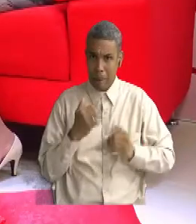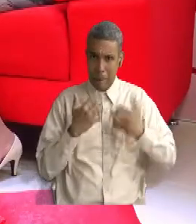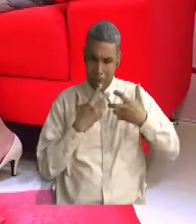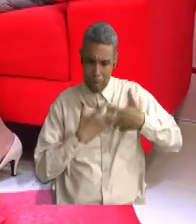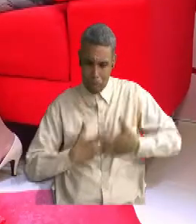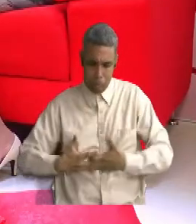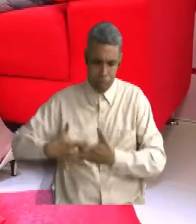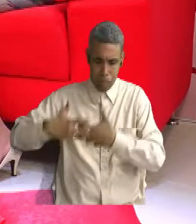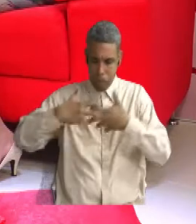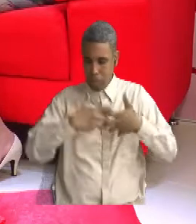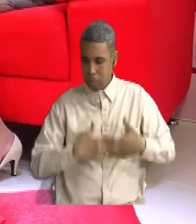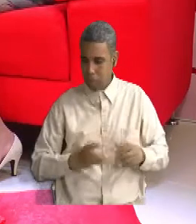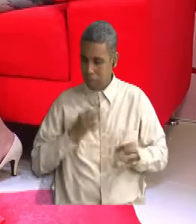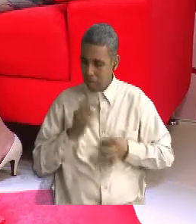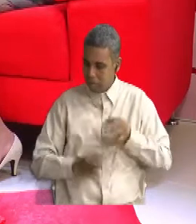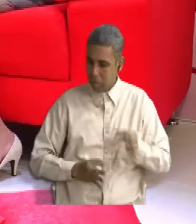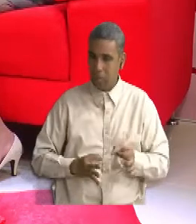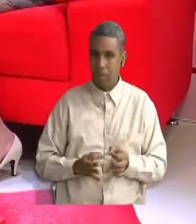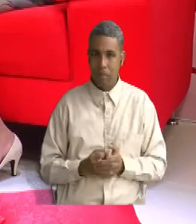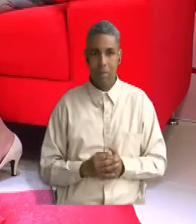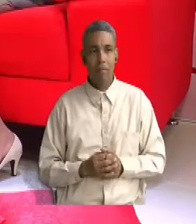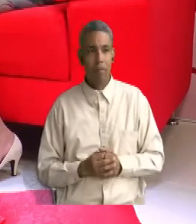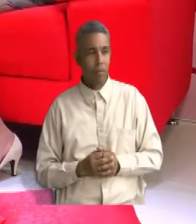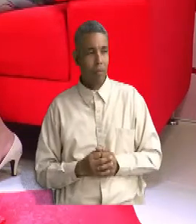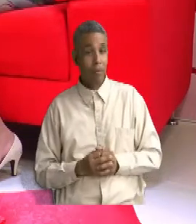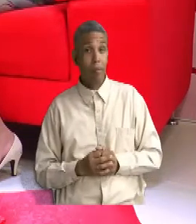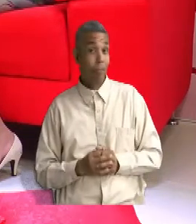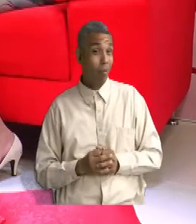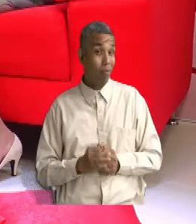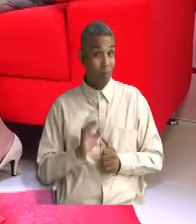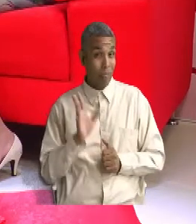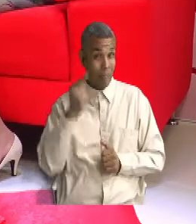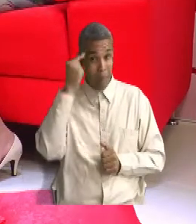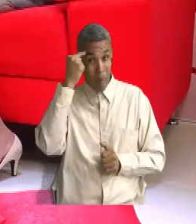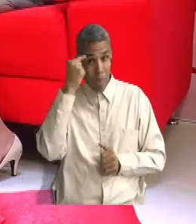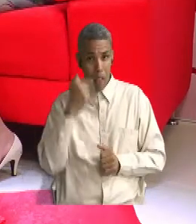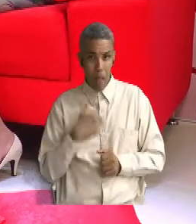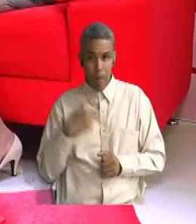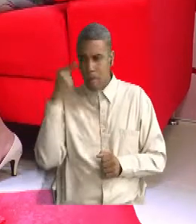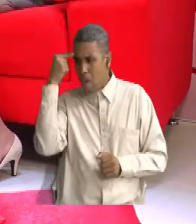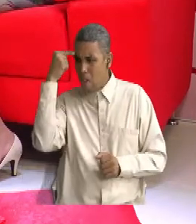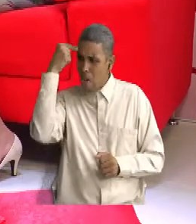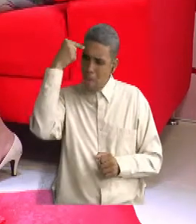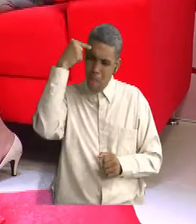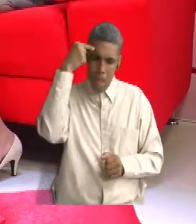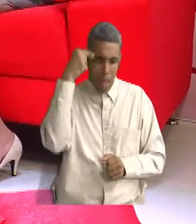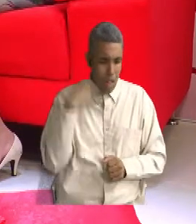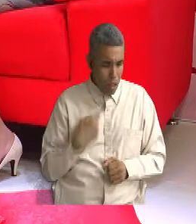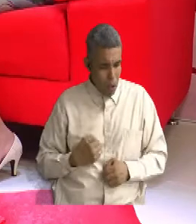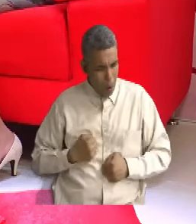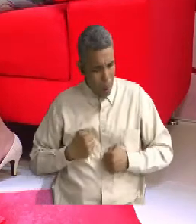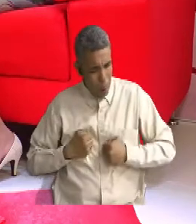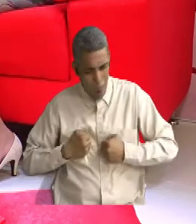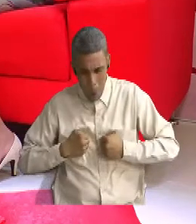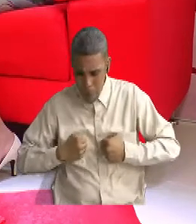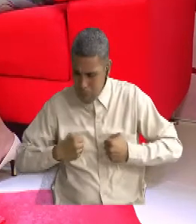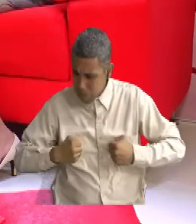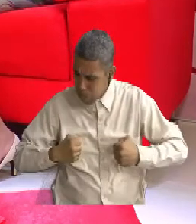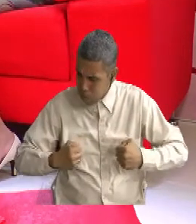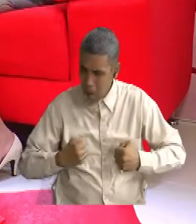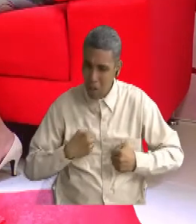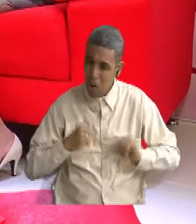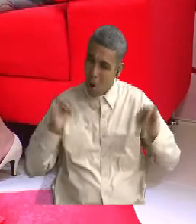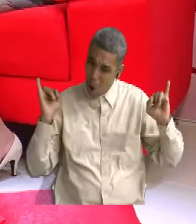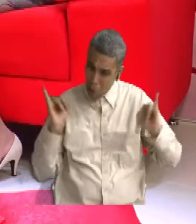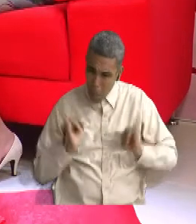más que de hacer una dieta, vuelvo y le digo a mis clientas, No pensemos en la dieta, no pensemos en el peso, no pensemos en que quiero adelgazar. Primero